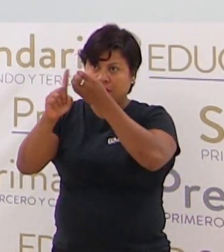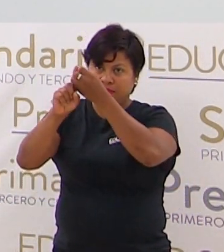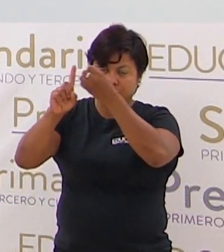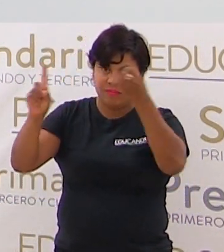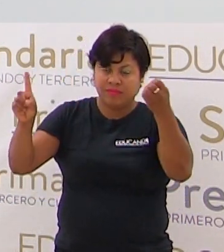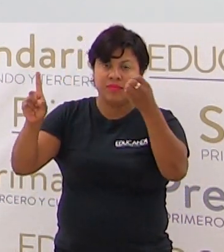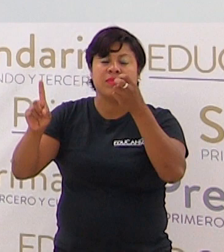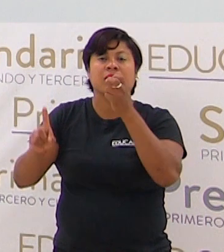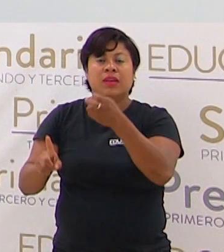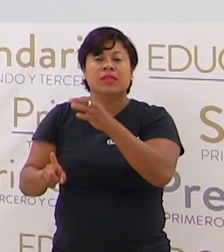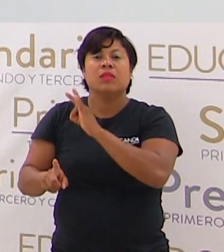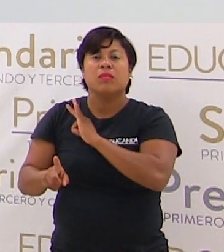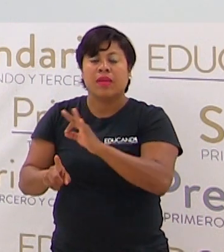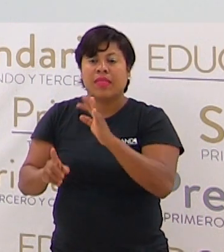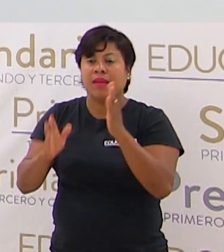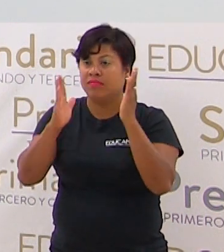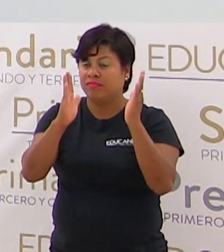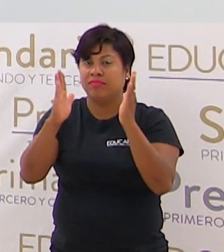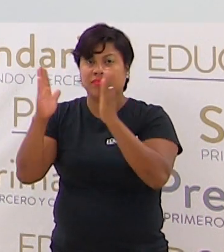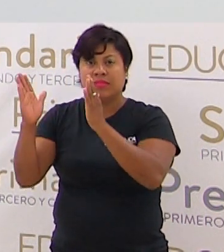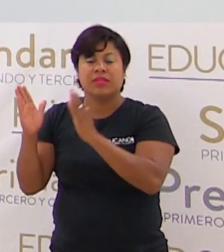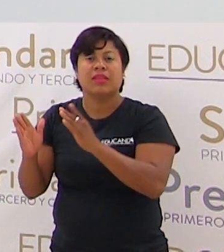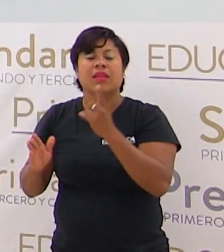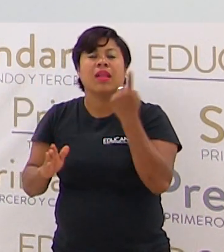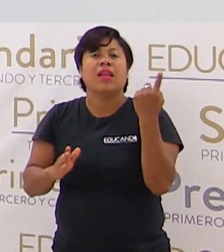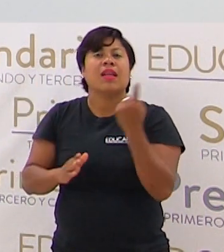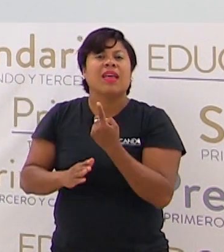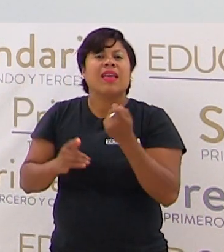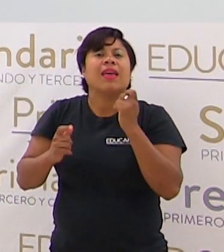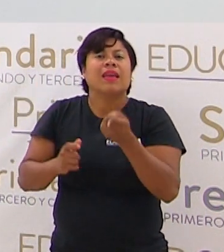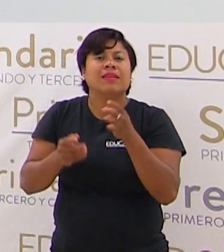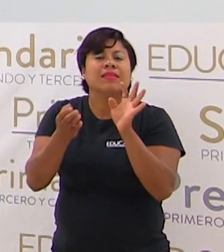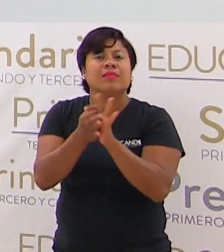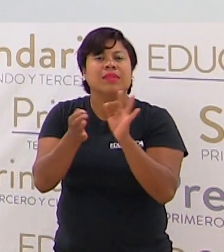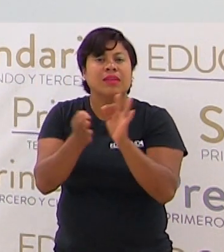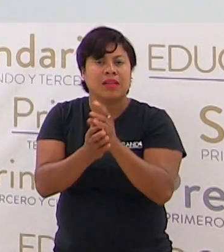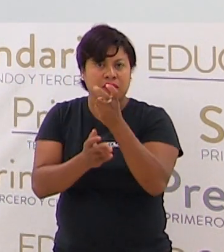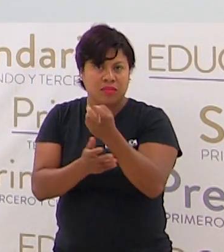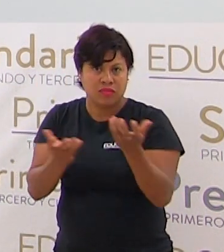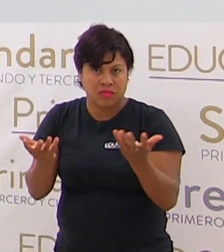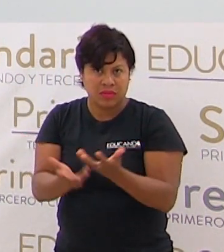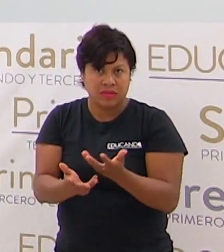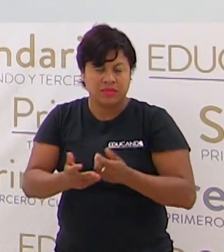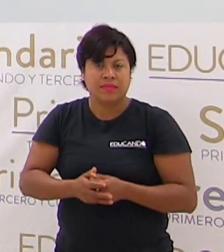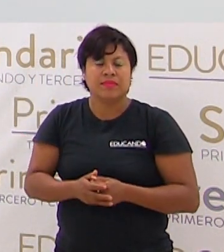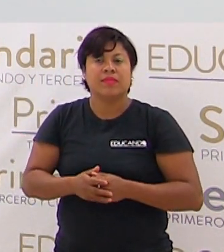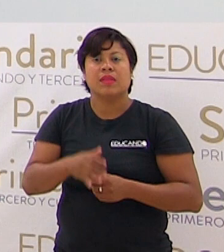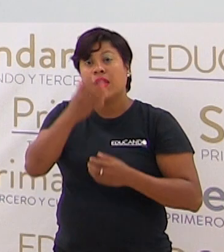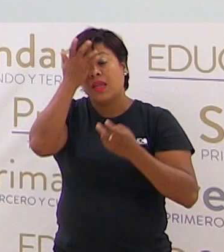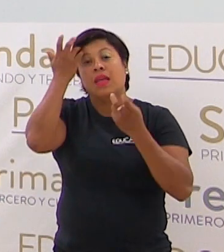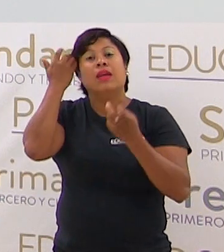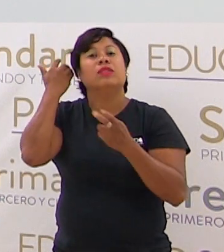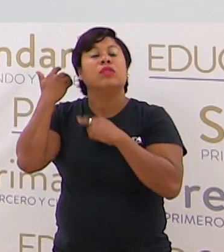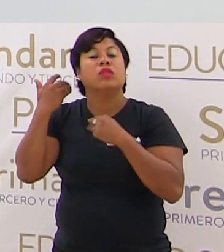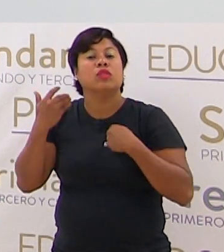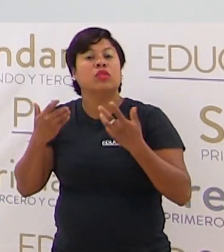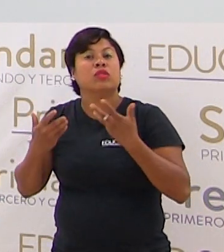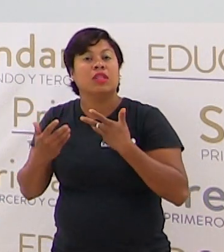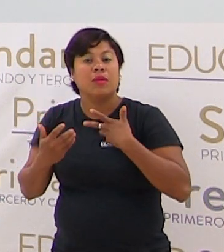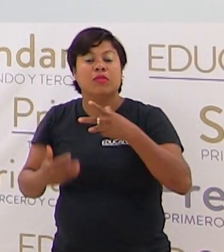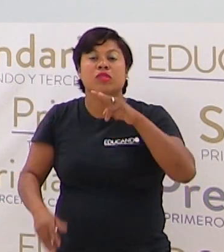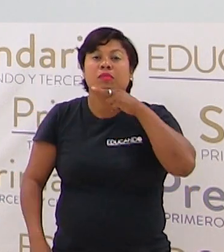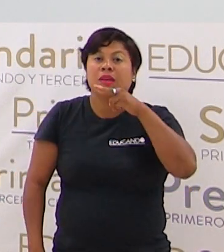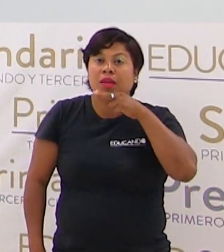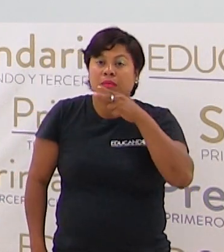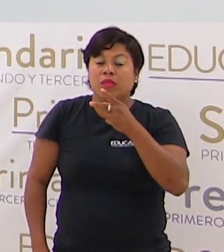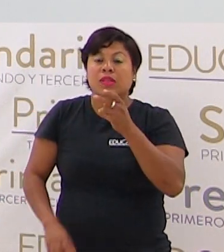acá pueda delimitar a qué se está refiriendo la acción. Tenemos acá el